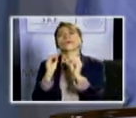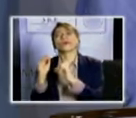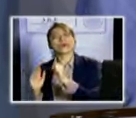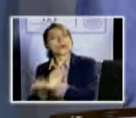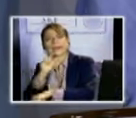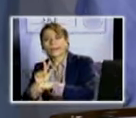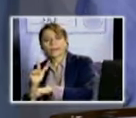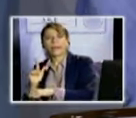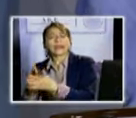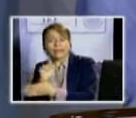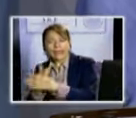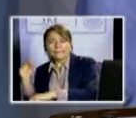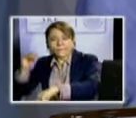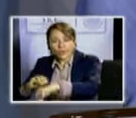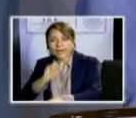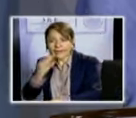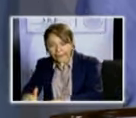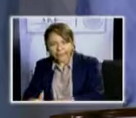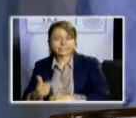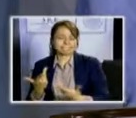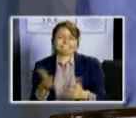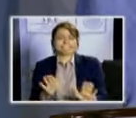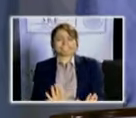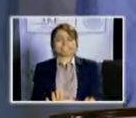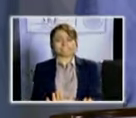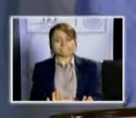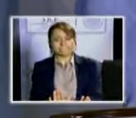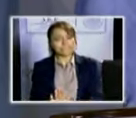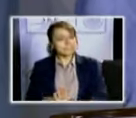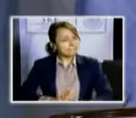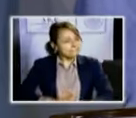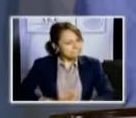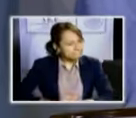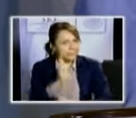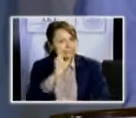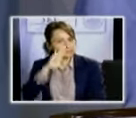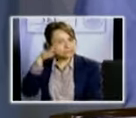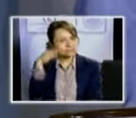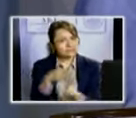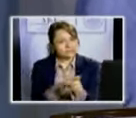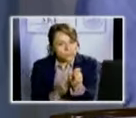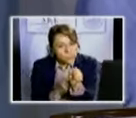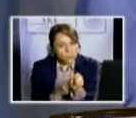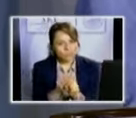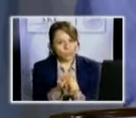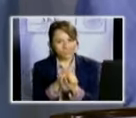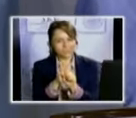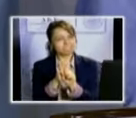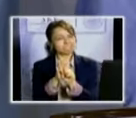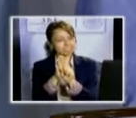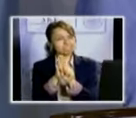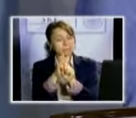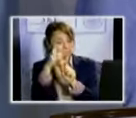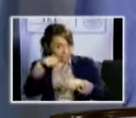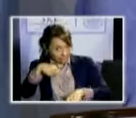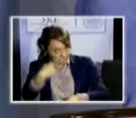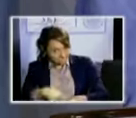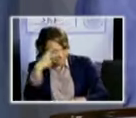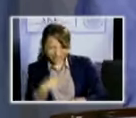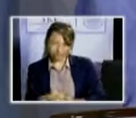tiene que verse más de una óptica de, o sea, yo creo que el debate para México no es ese. El tema es qué hacer